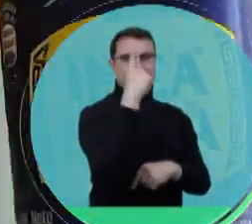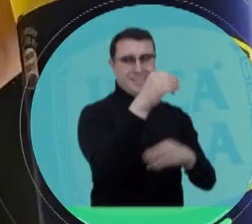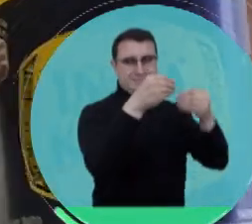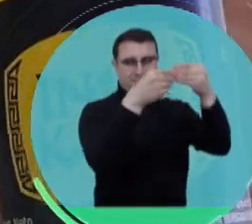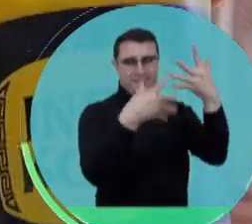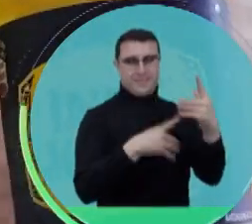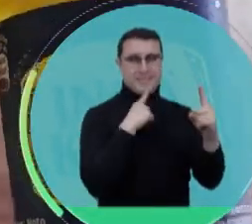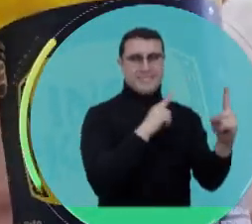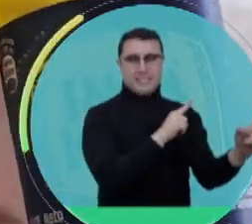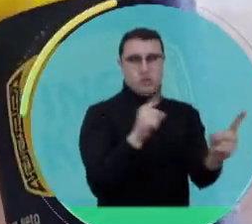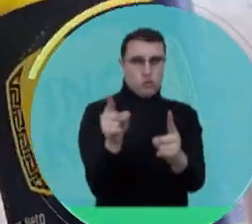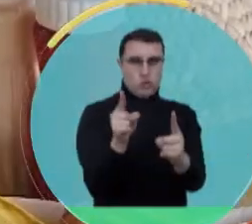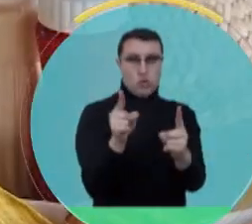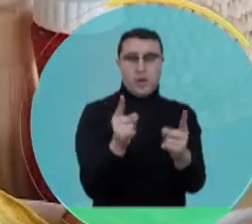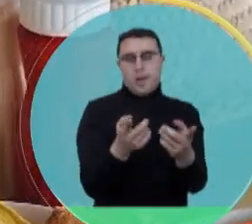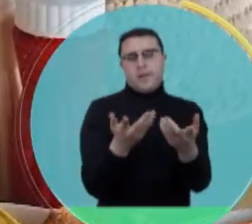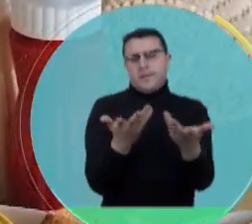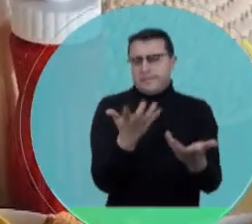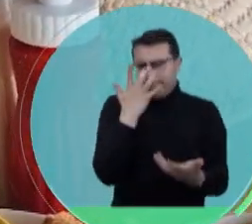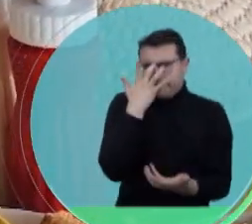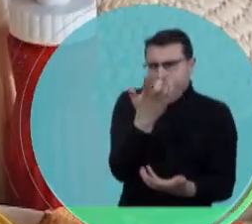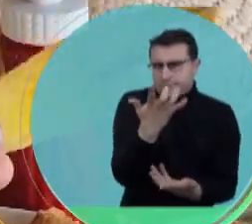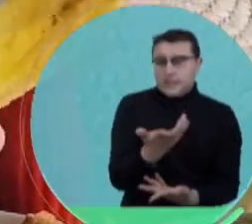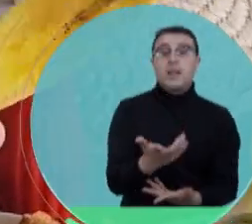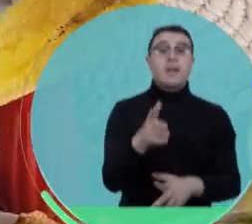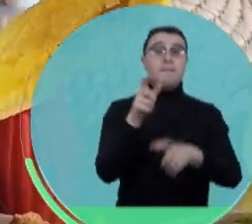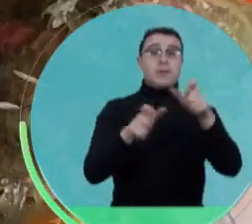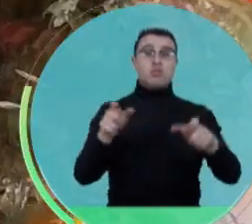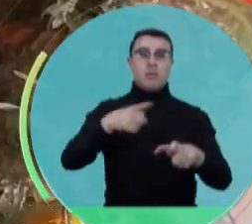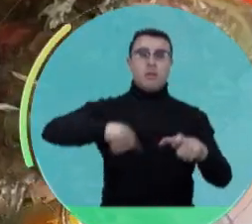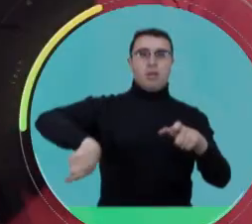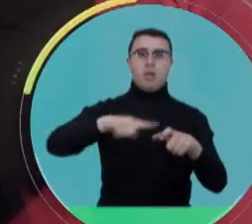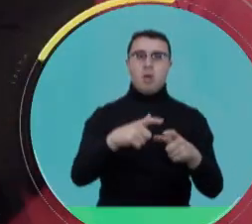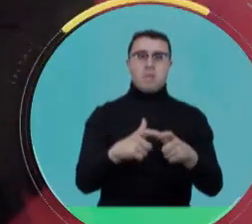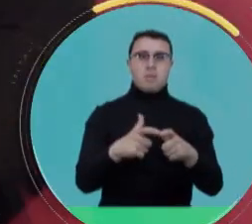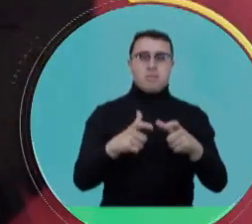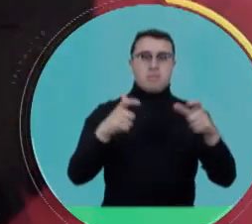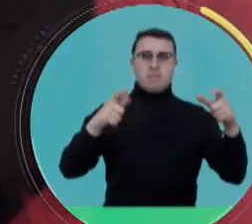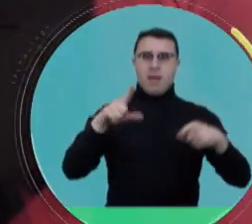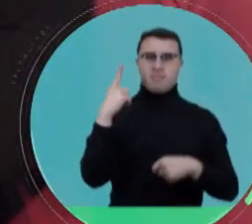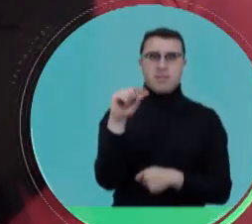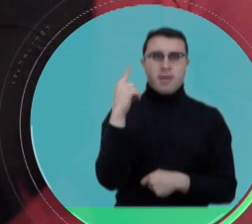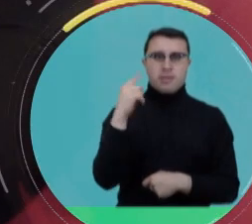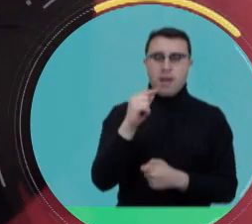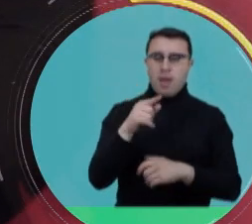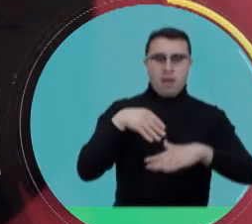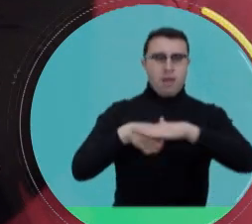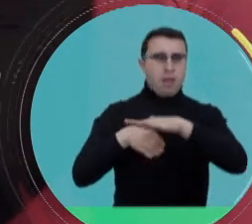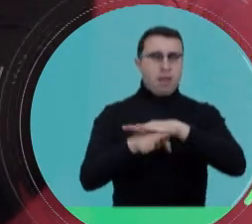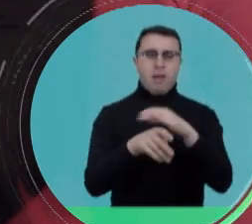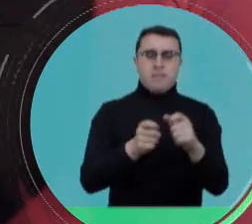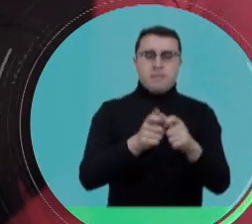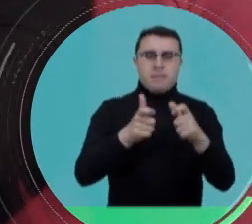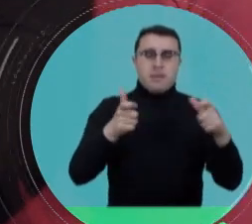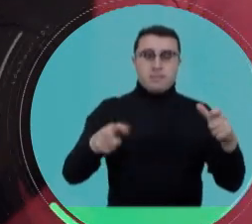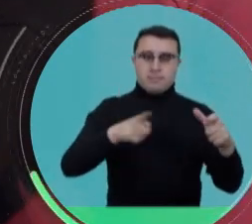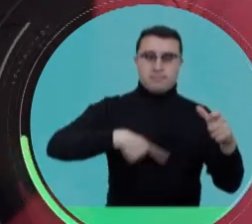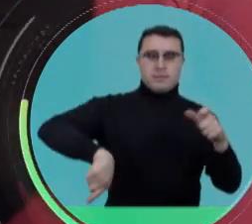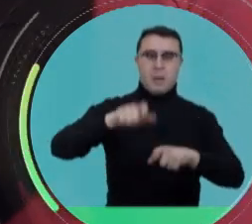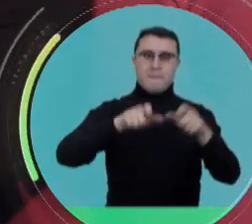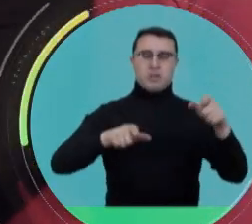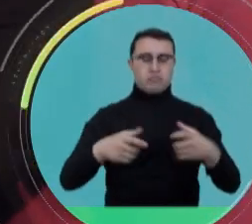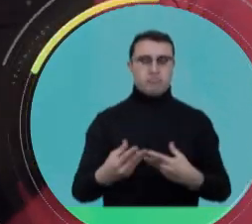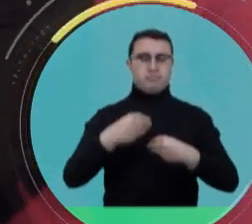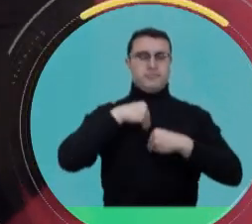digitales y esto se ha dado también porque la gente ha aumentado la cultura como tal digital es decir la gente tiene un